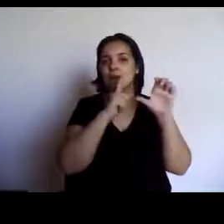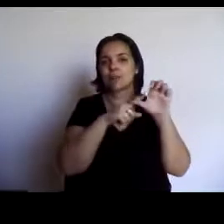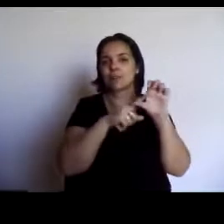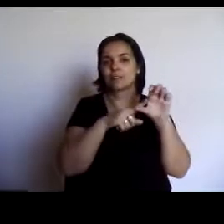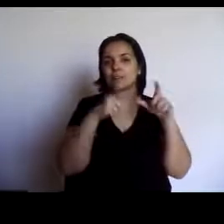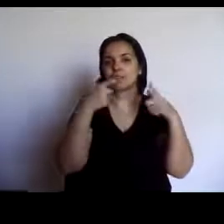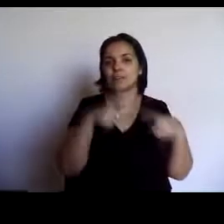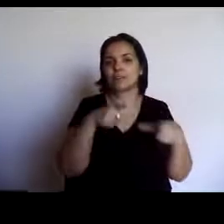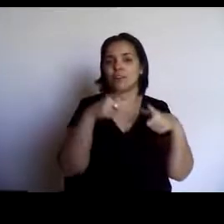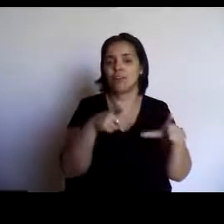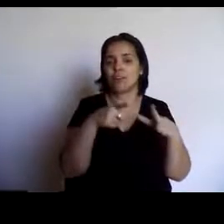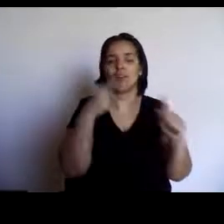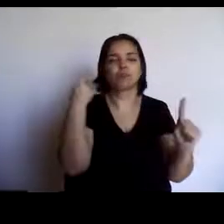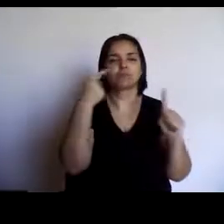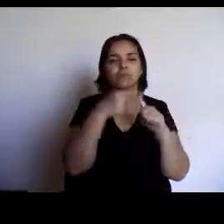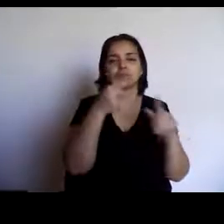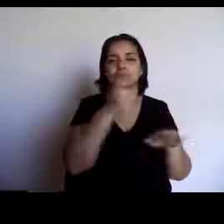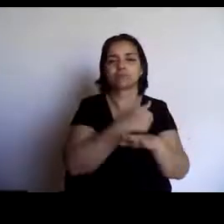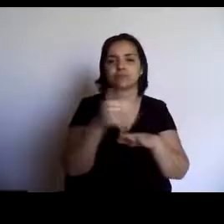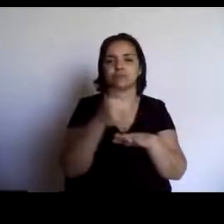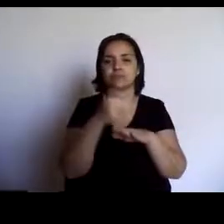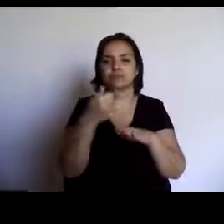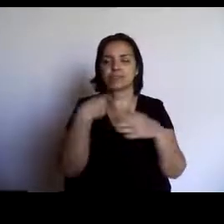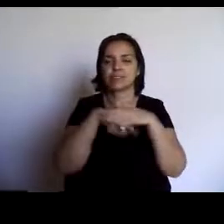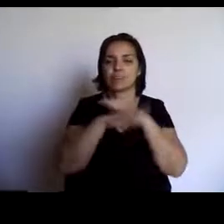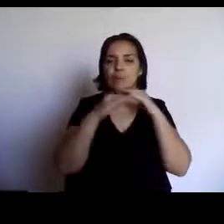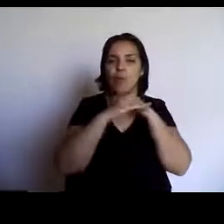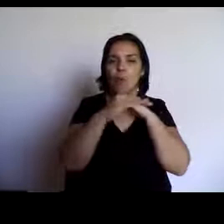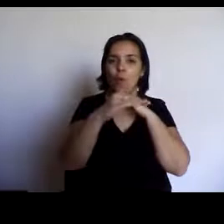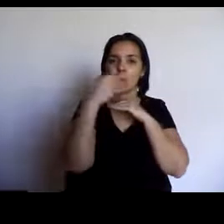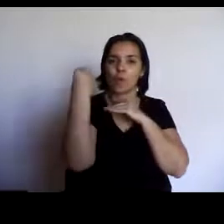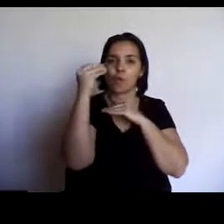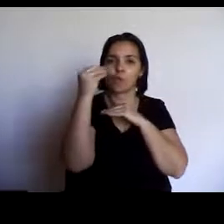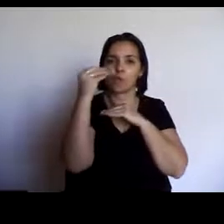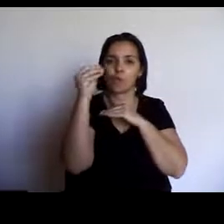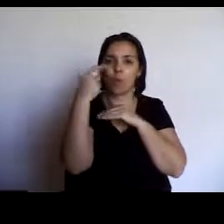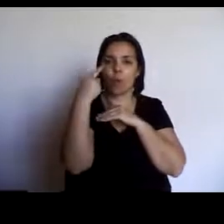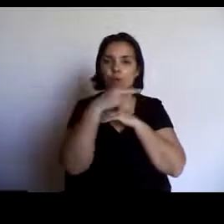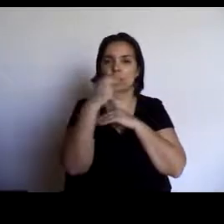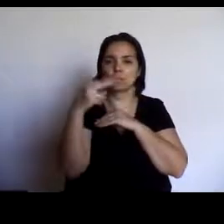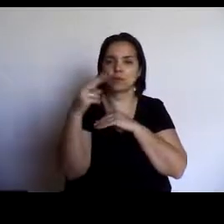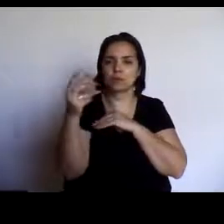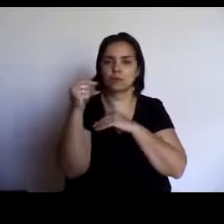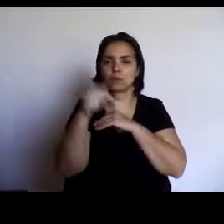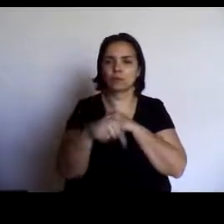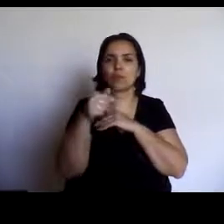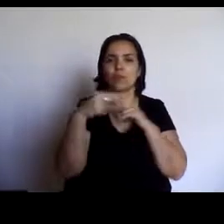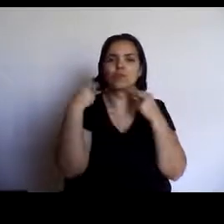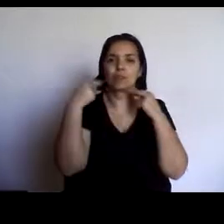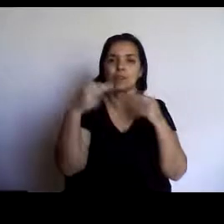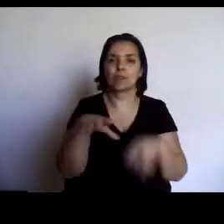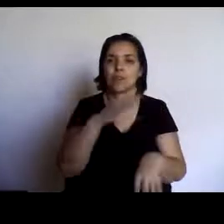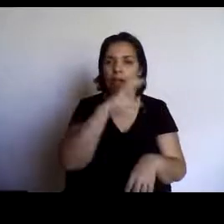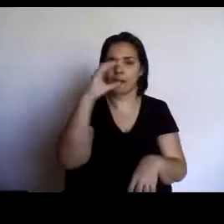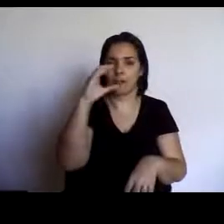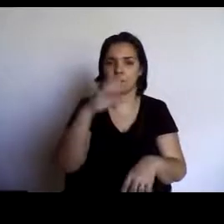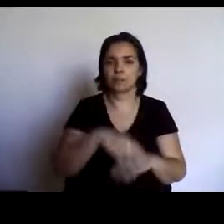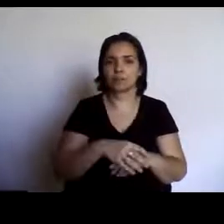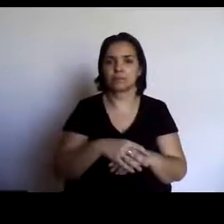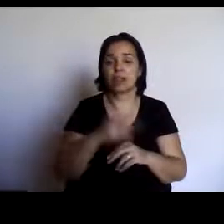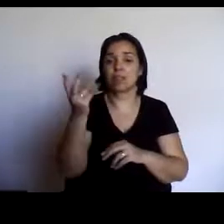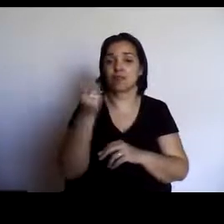reto demográfico, desarrollo sostenible, juventud y turismo, de la Diputación de Cáceres.